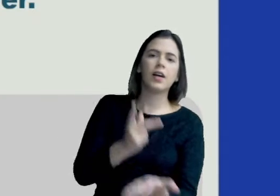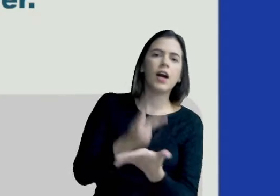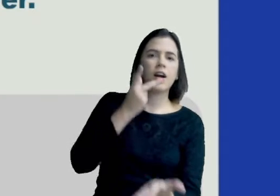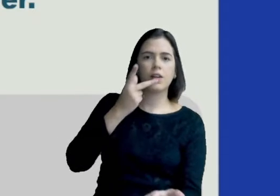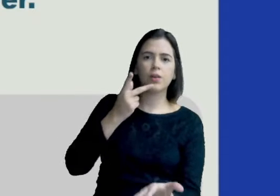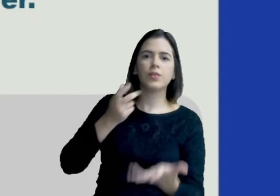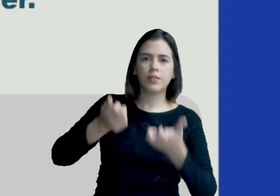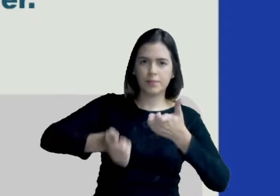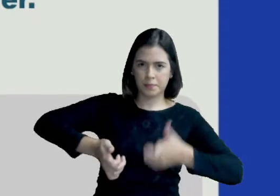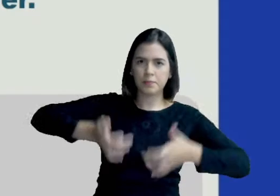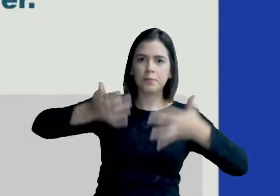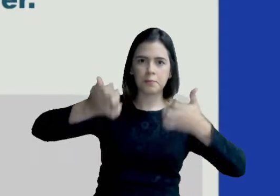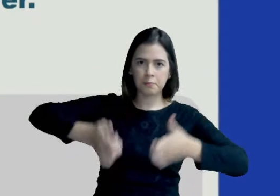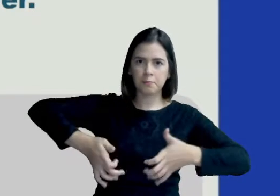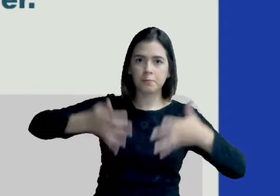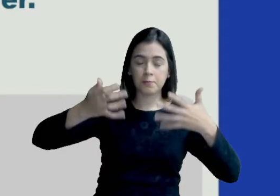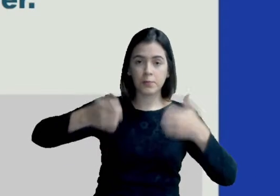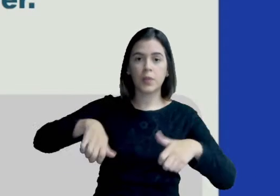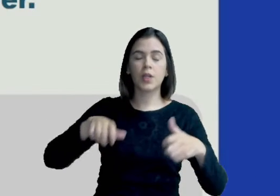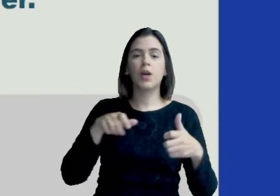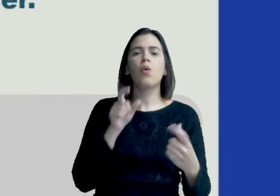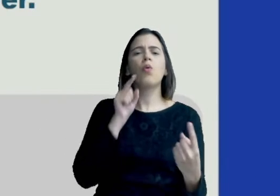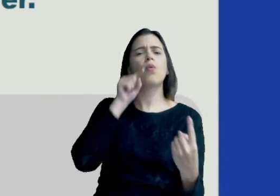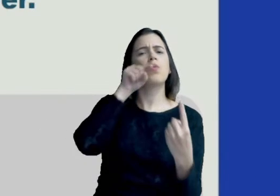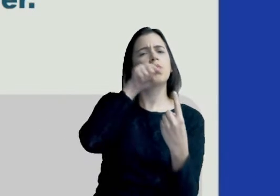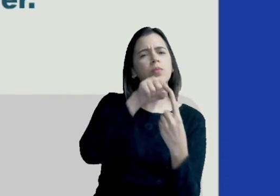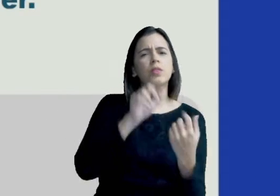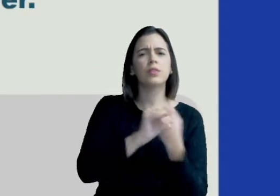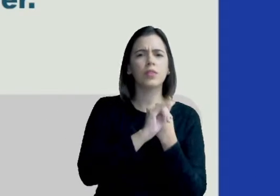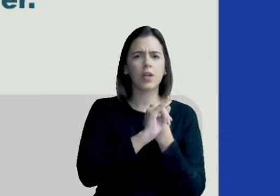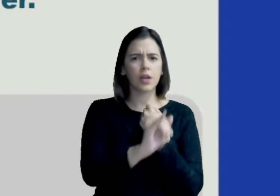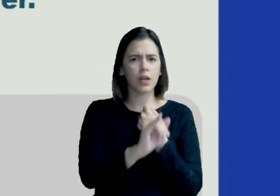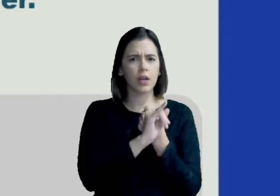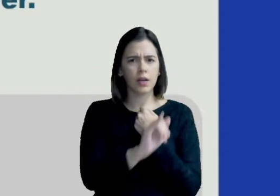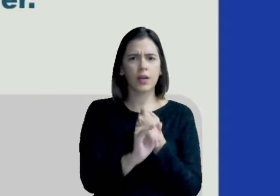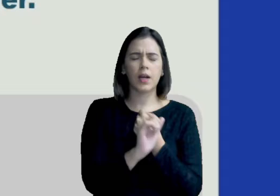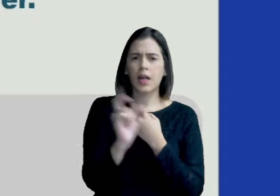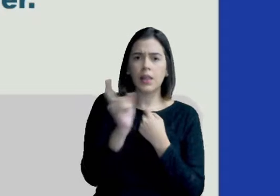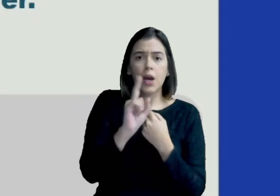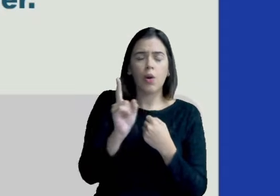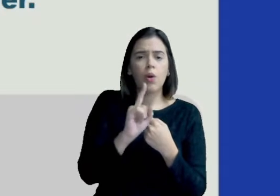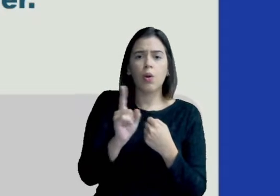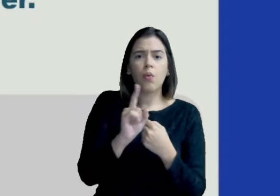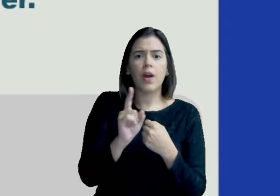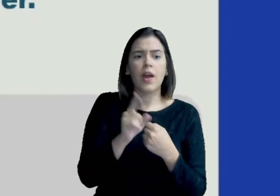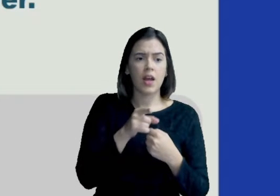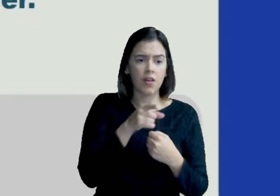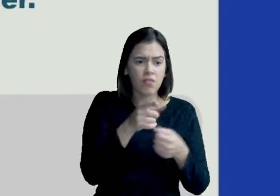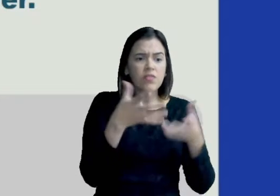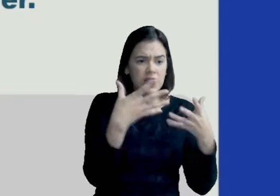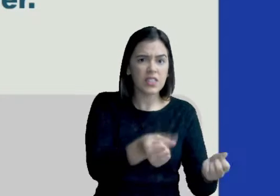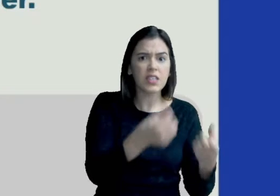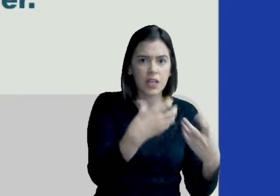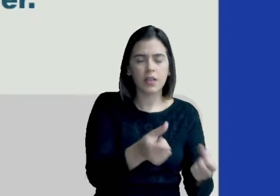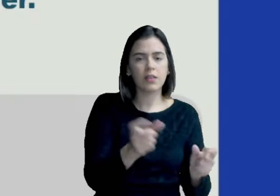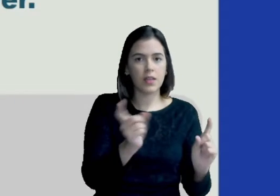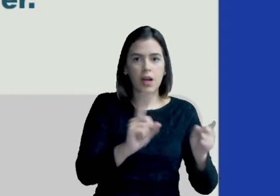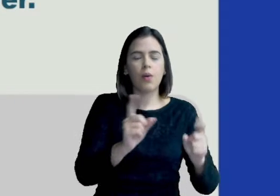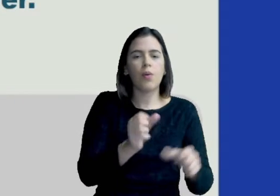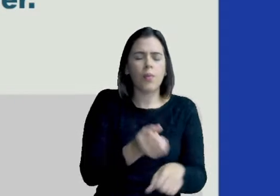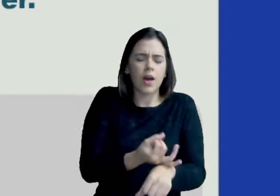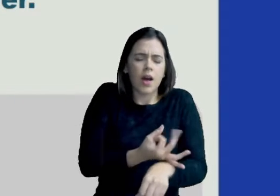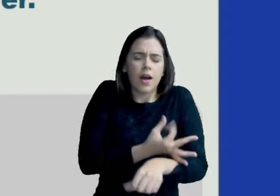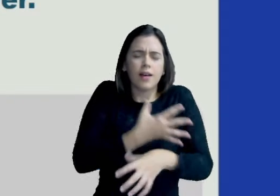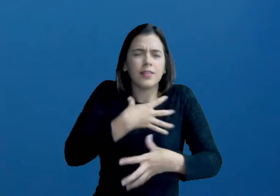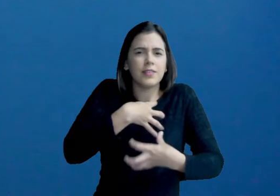bellamente dicha. El propósito de la crónica no es el de convencer, sino el de